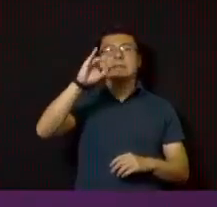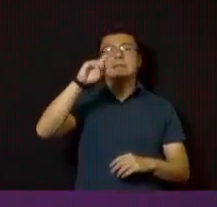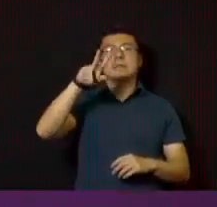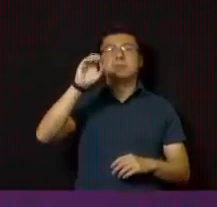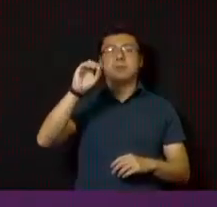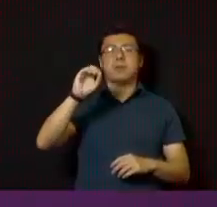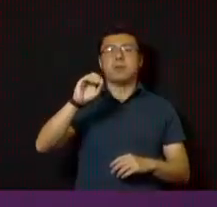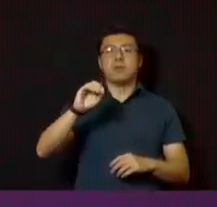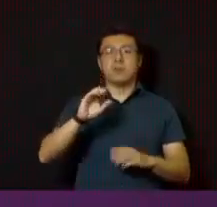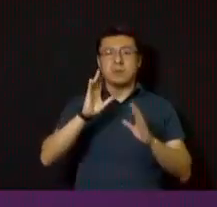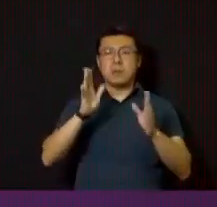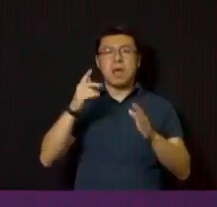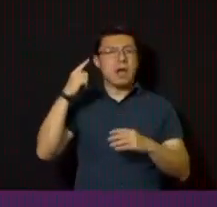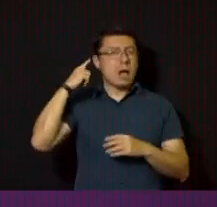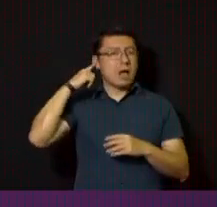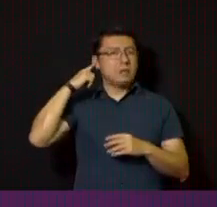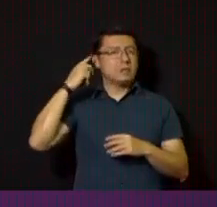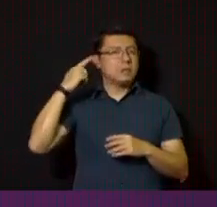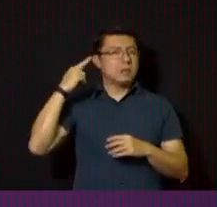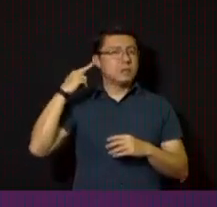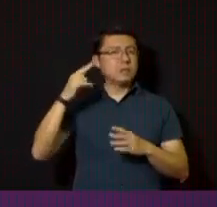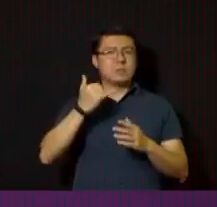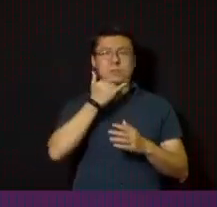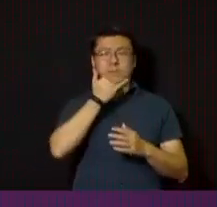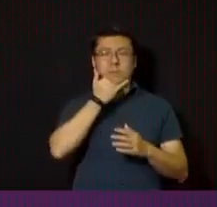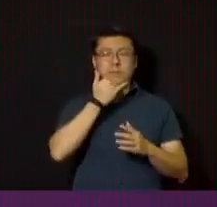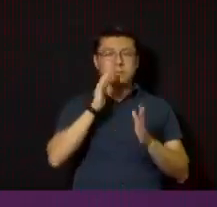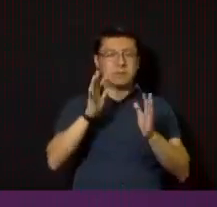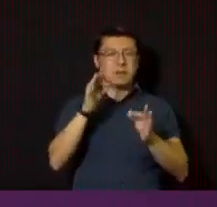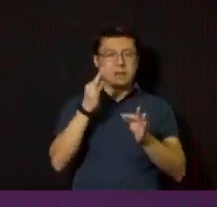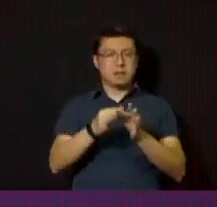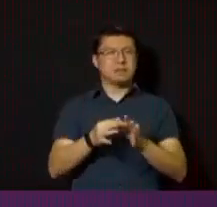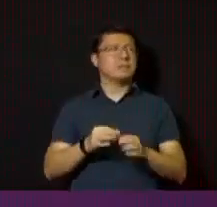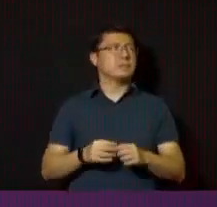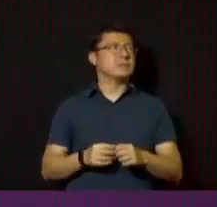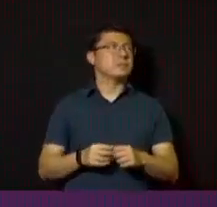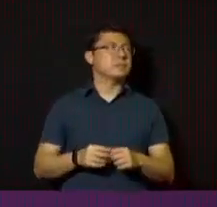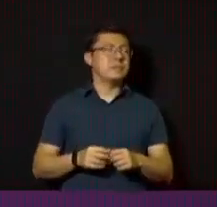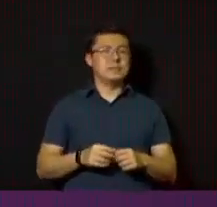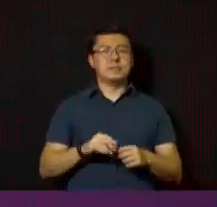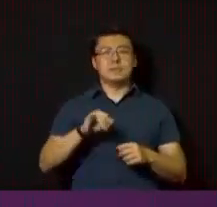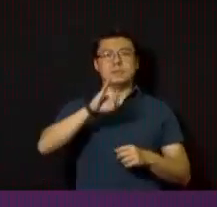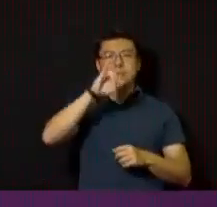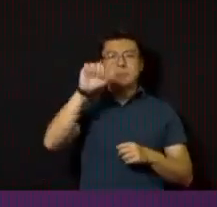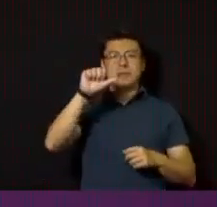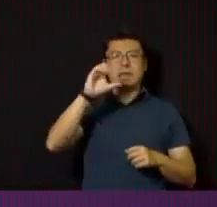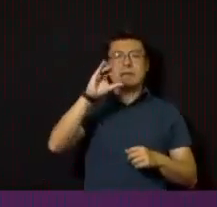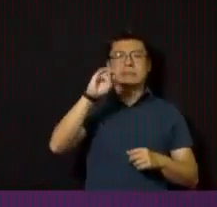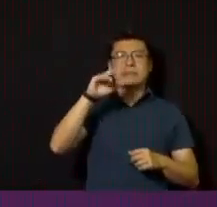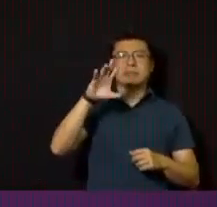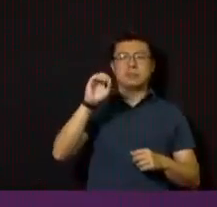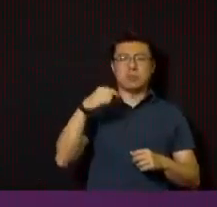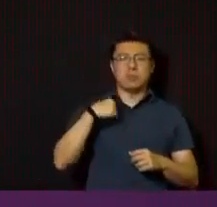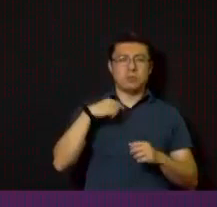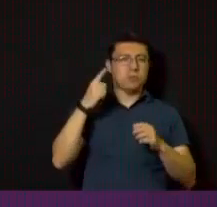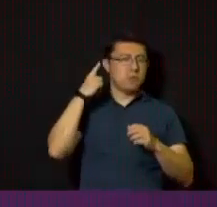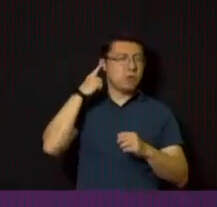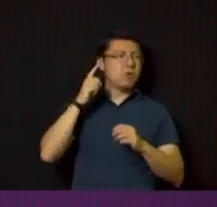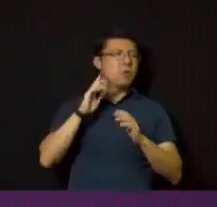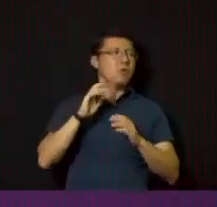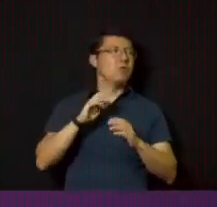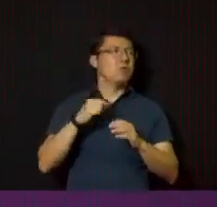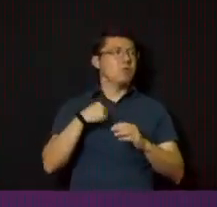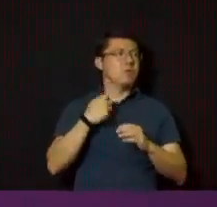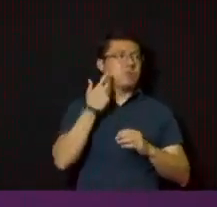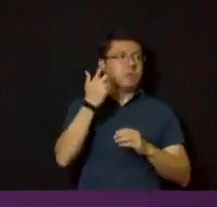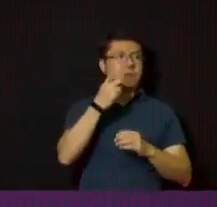pudimos arreglar el tema del audio. Oye, Jacinto, te estaba escuchando y quiero decirte algo muy especial.